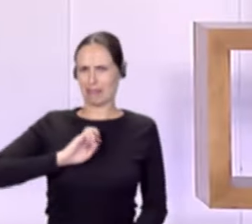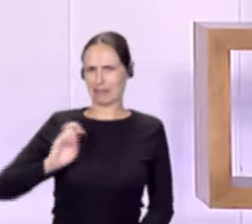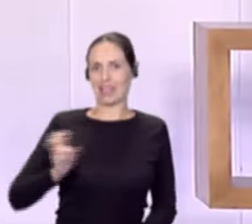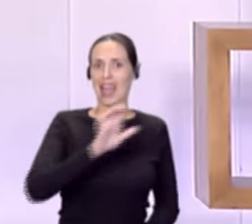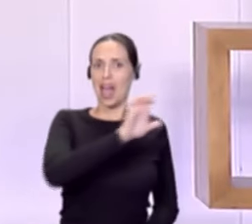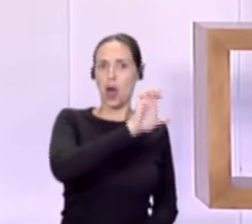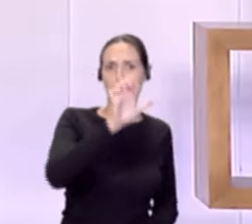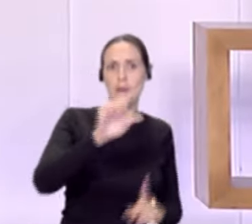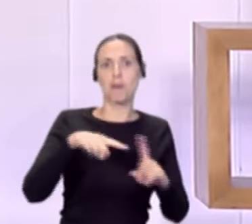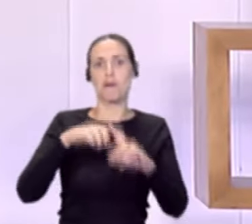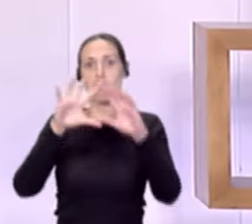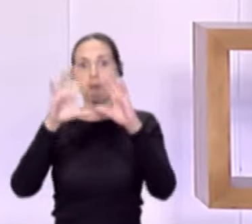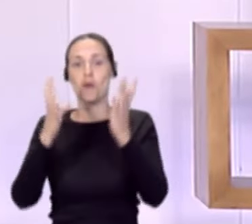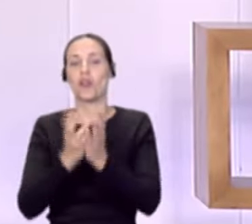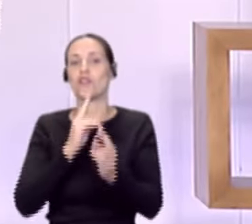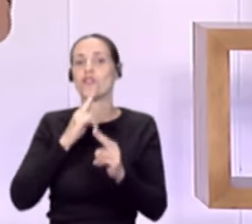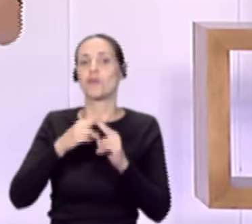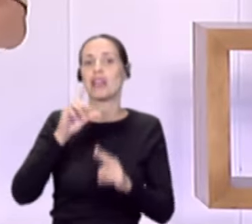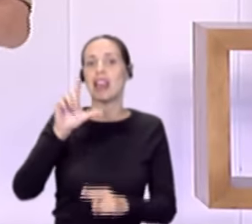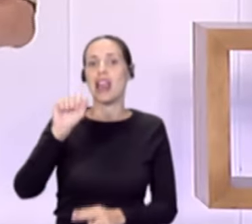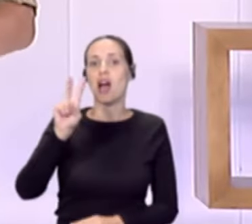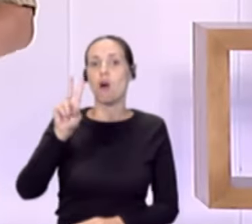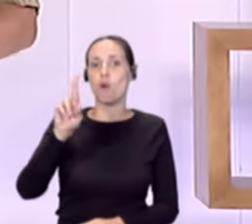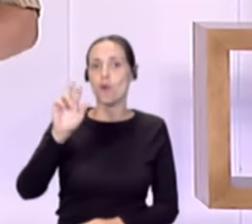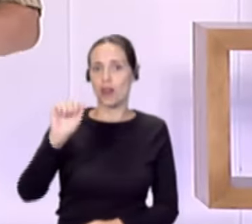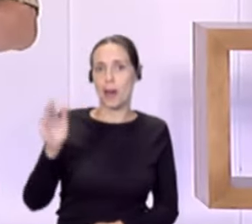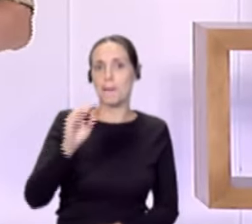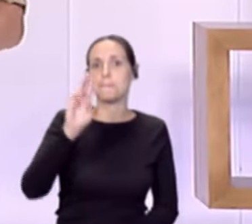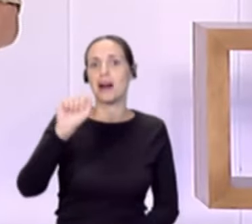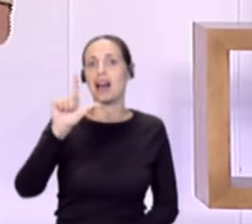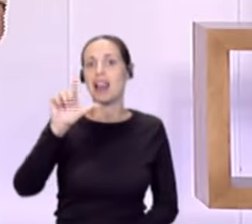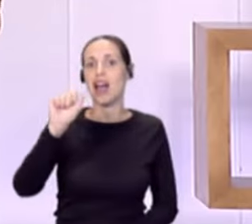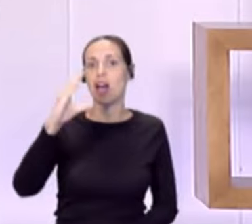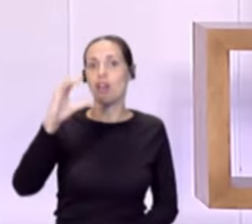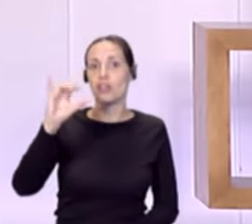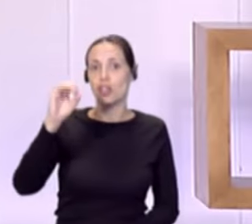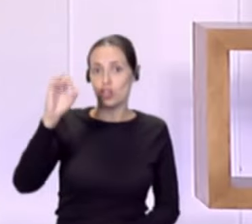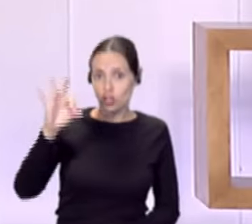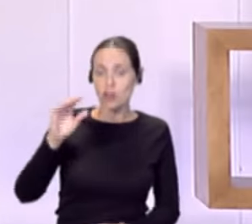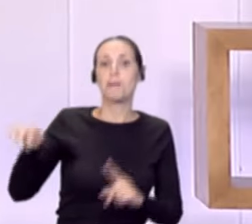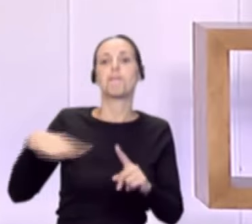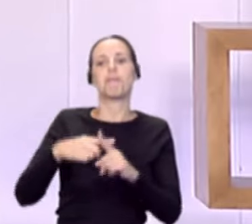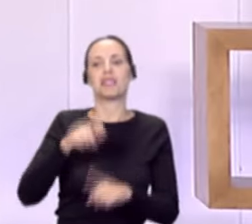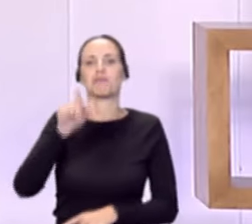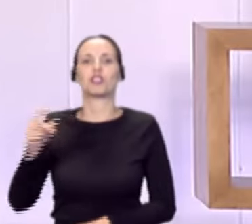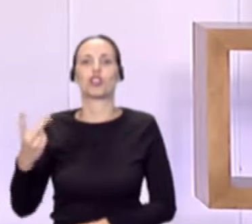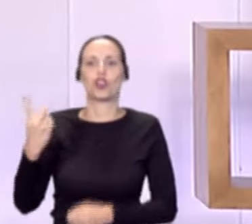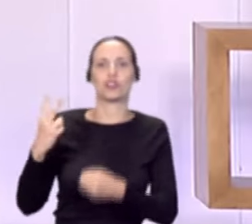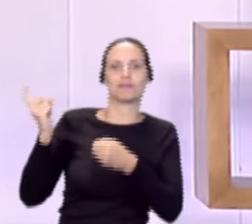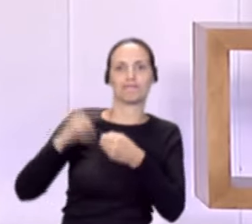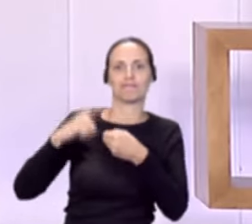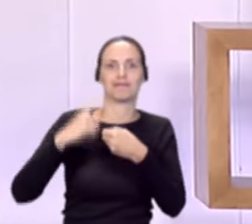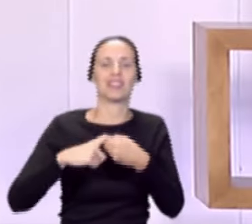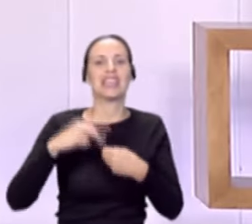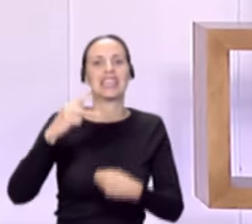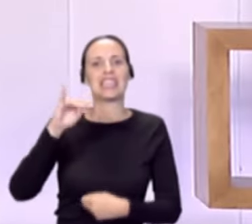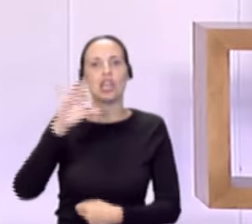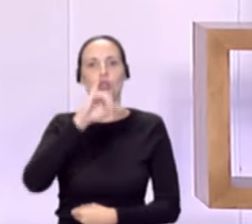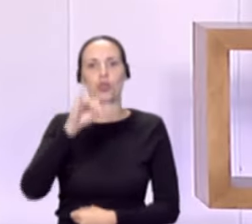como mundiales, como Laura Palacios, y también a dos componentes de la Kizuna Academy. Ellos son Axel Sánchez y